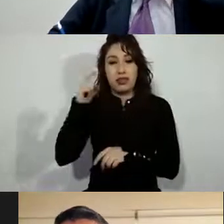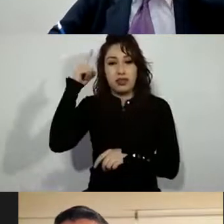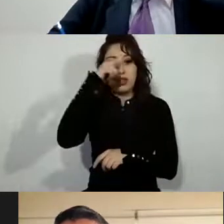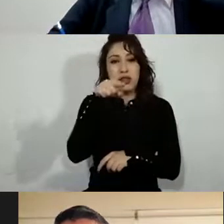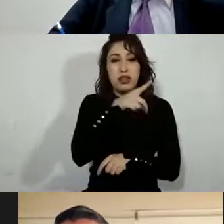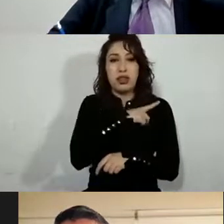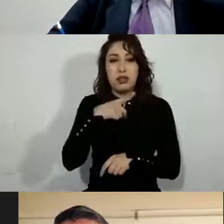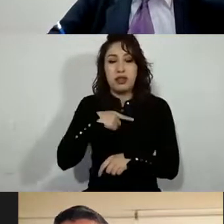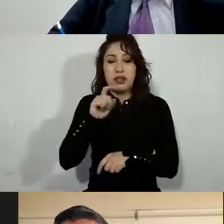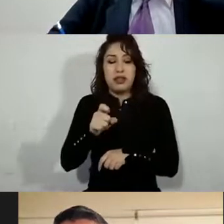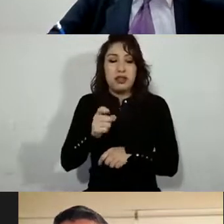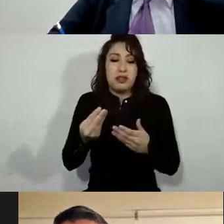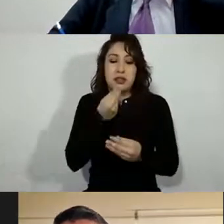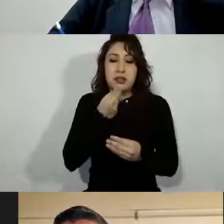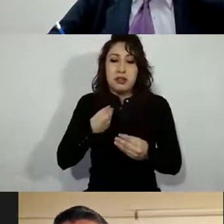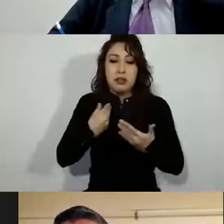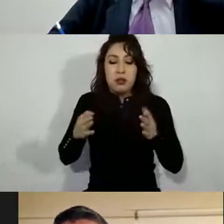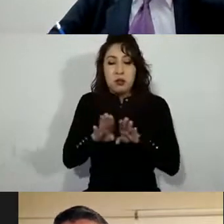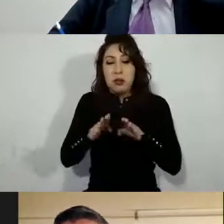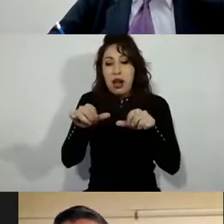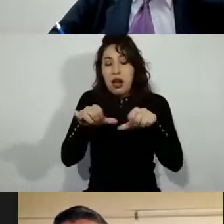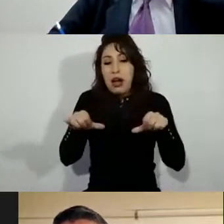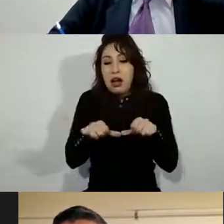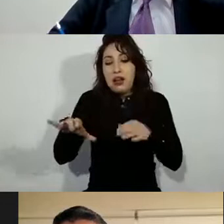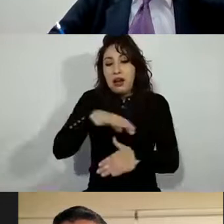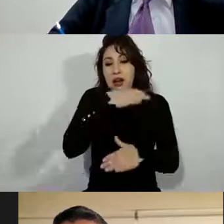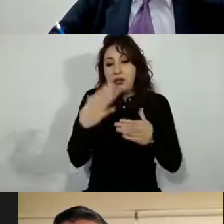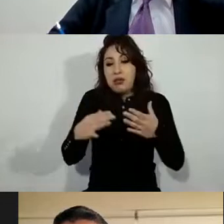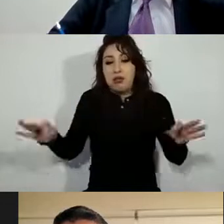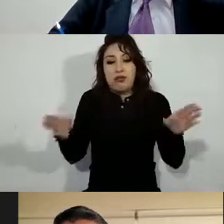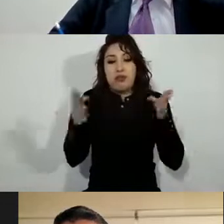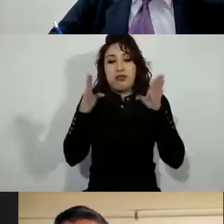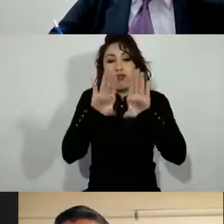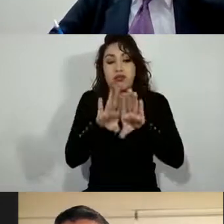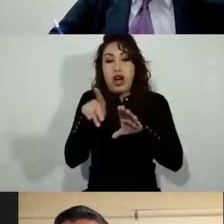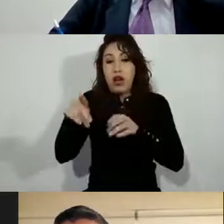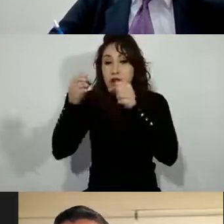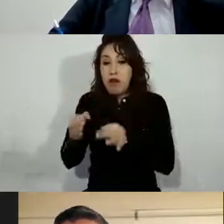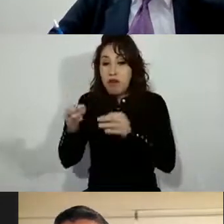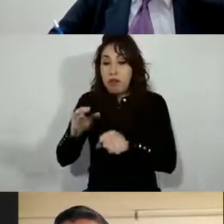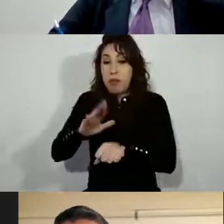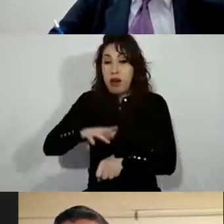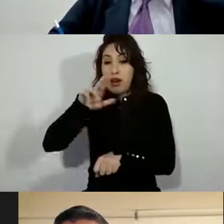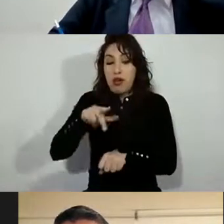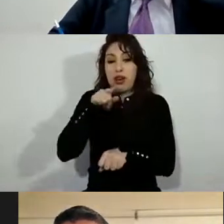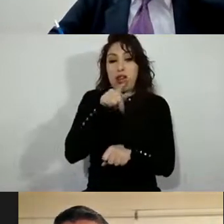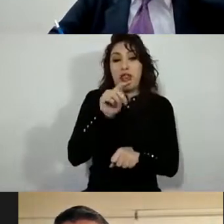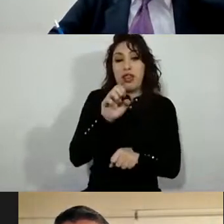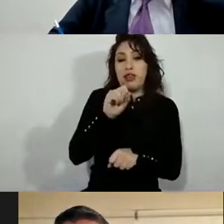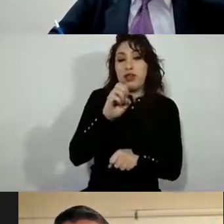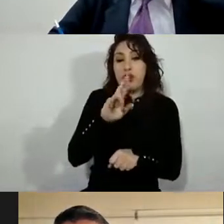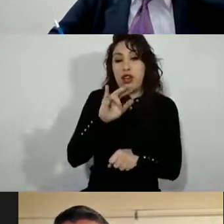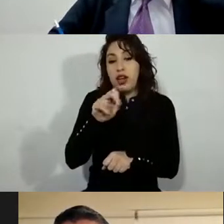cortina. Y la tesorería y la oficialía mayor pues van a ser las que tengan estos compromisos muy